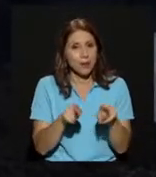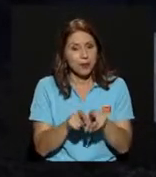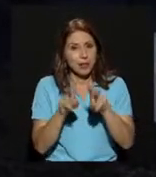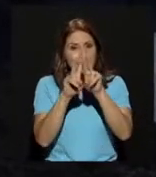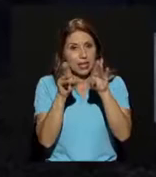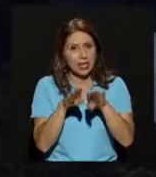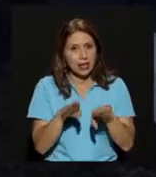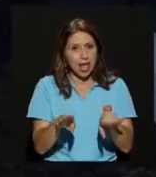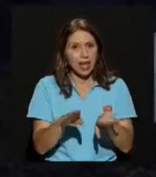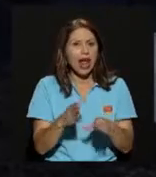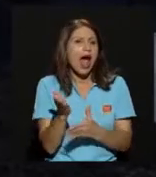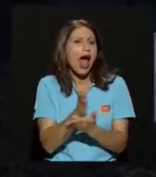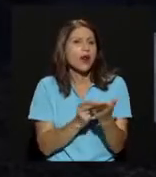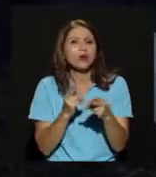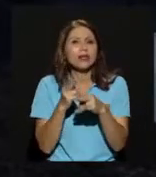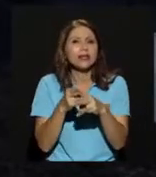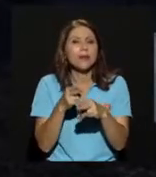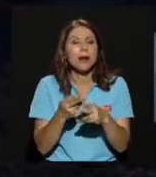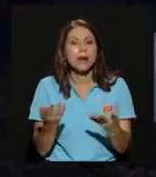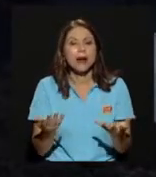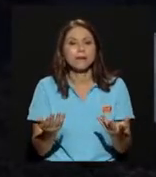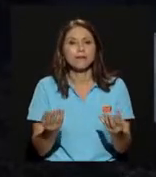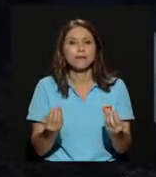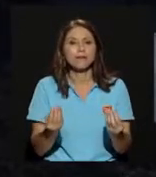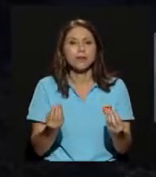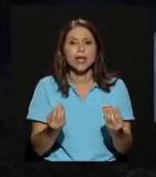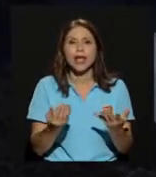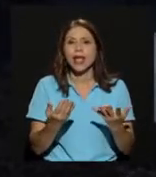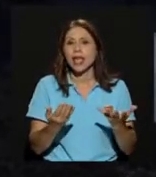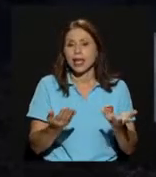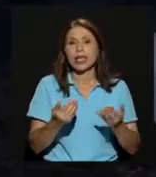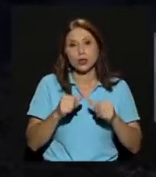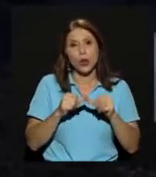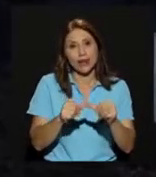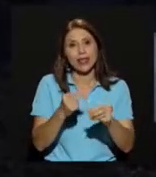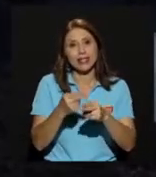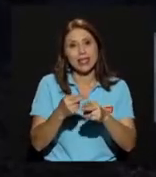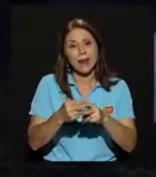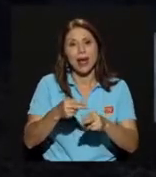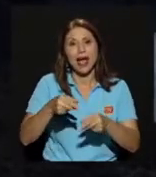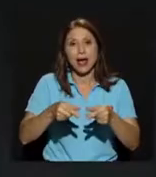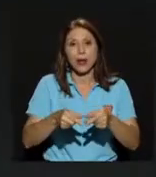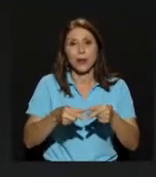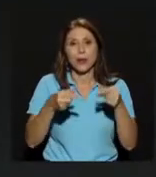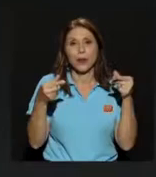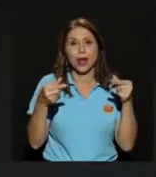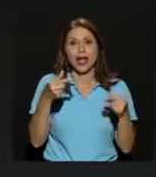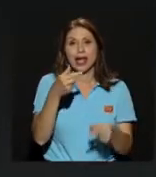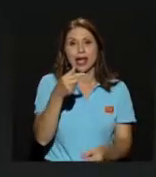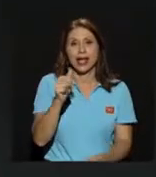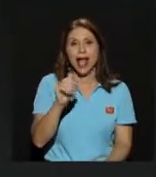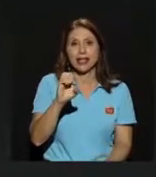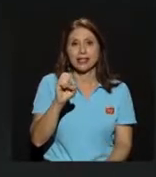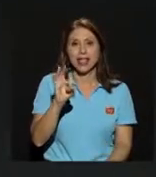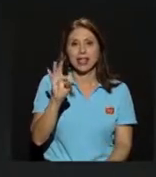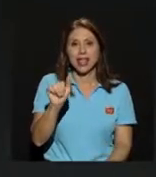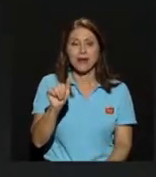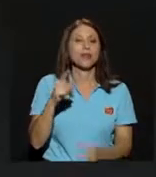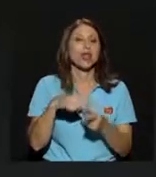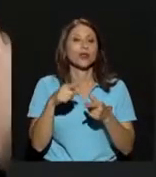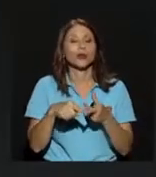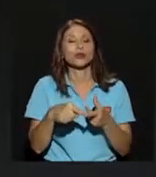una cosa que se llama bala y se sigue llamando la gaceta entonces uno diría